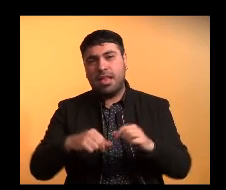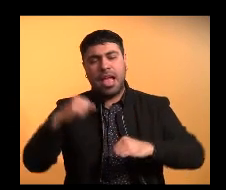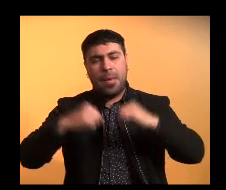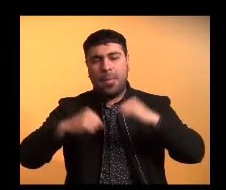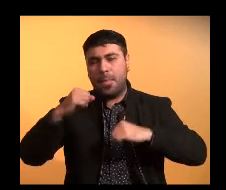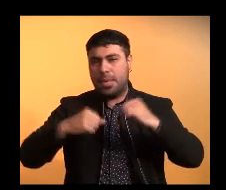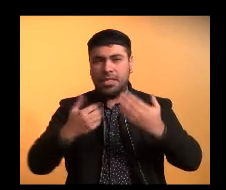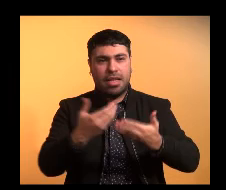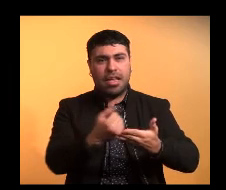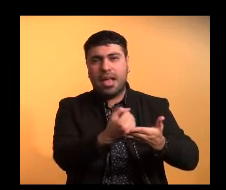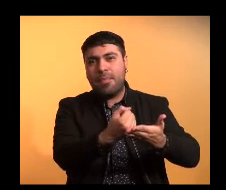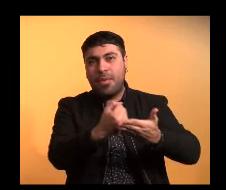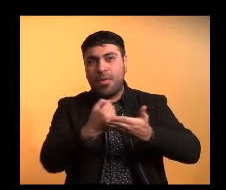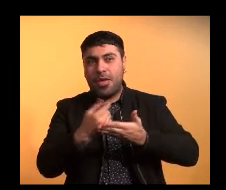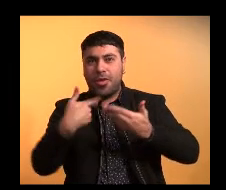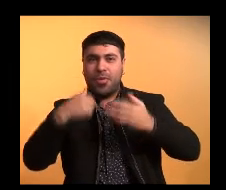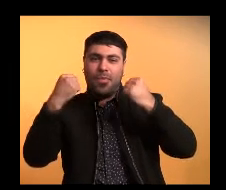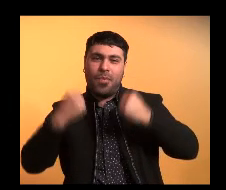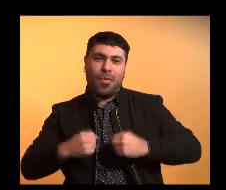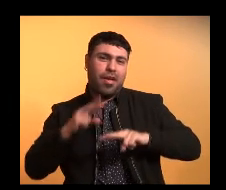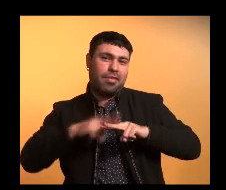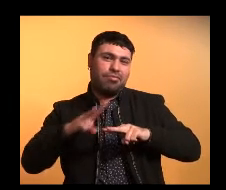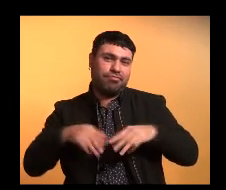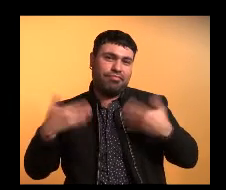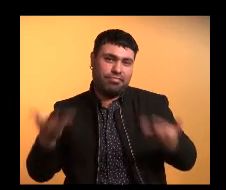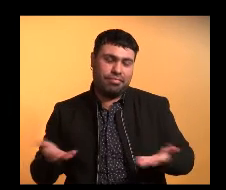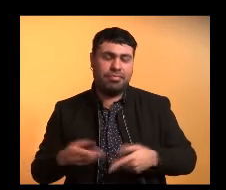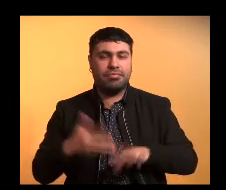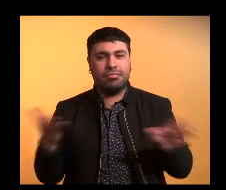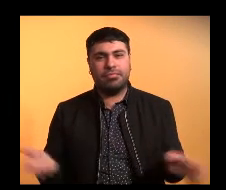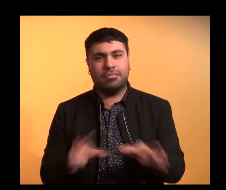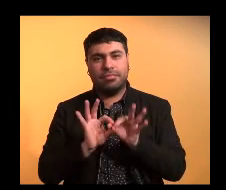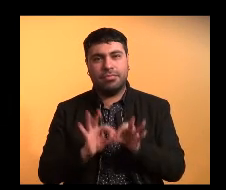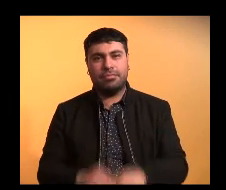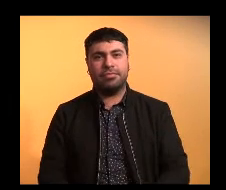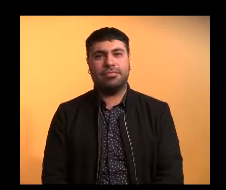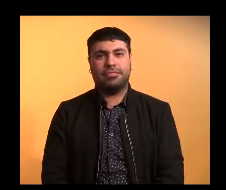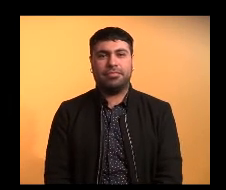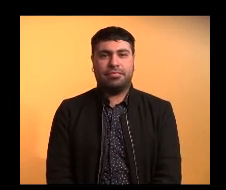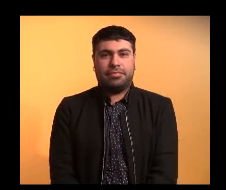para realizar algunas de estas cosas que yo les he mostrado hoy día. Muchas gracias.